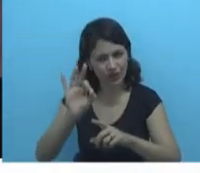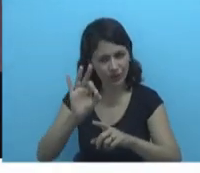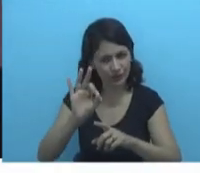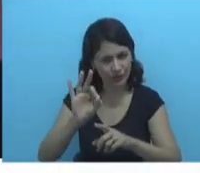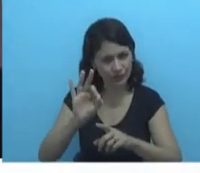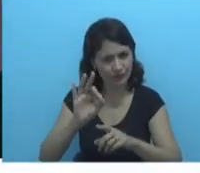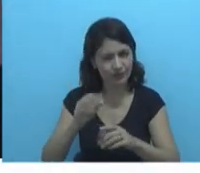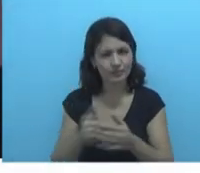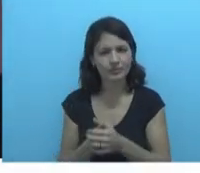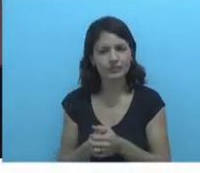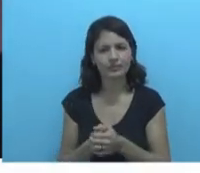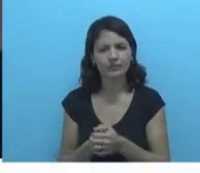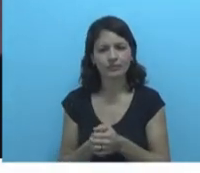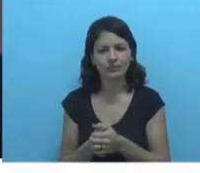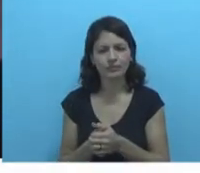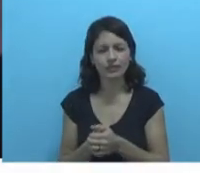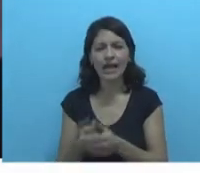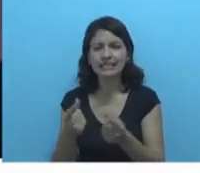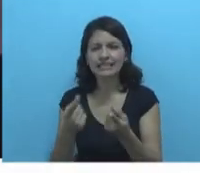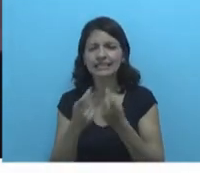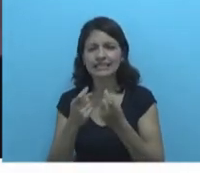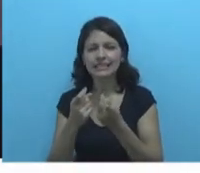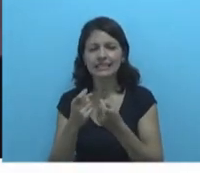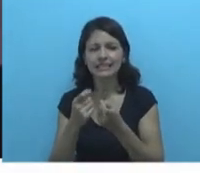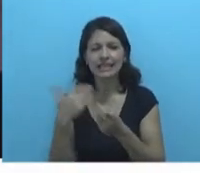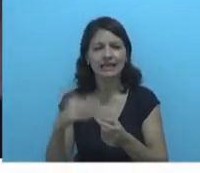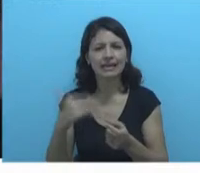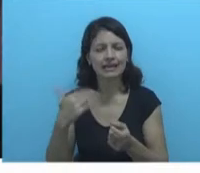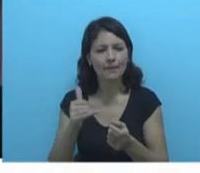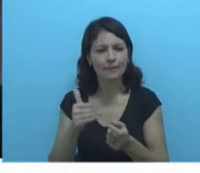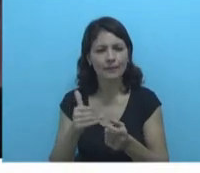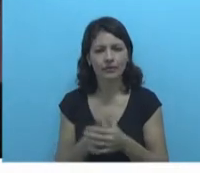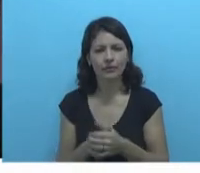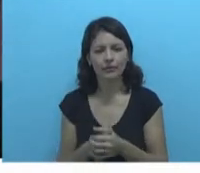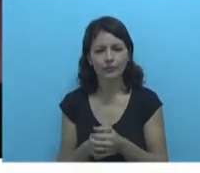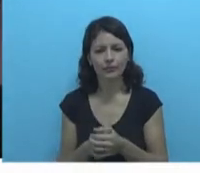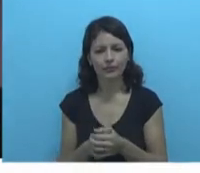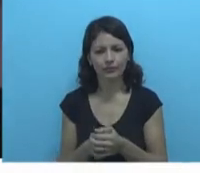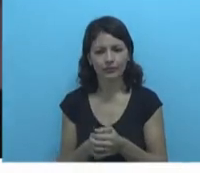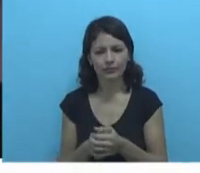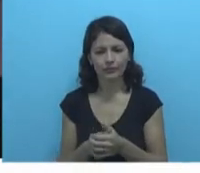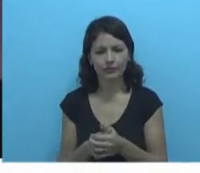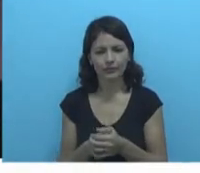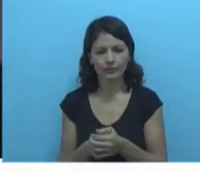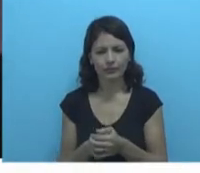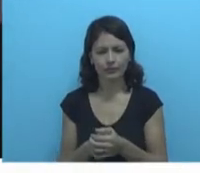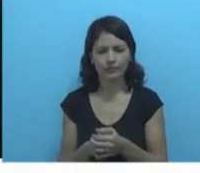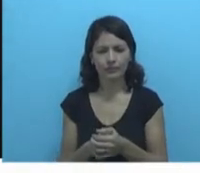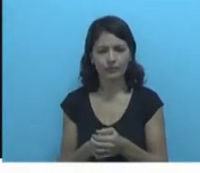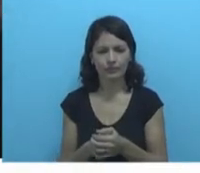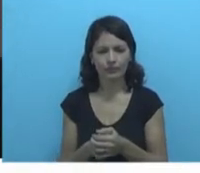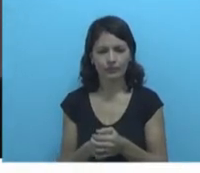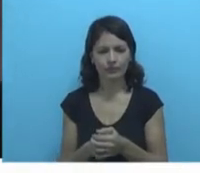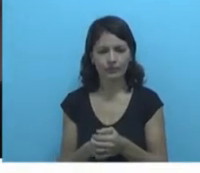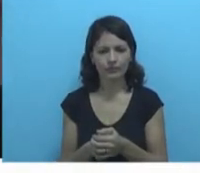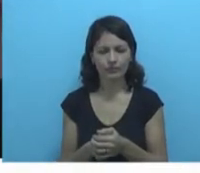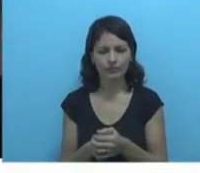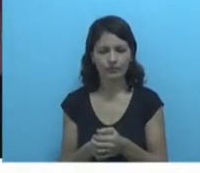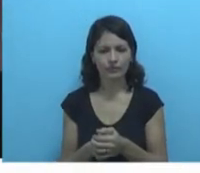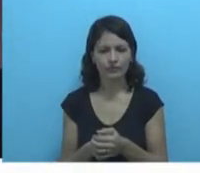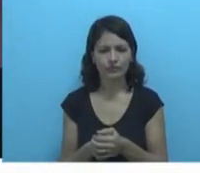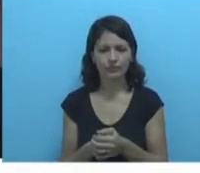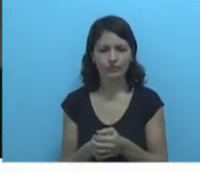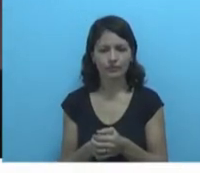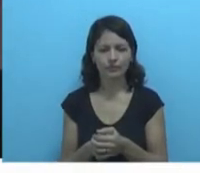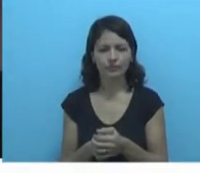lado las reglamentaciones que se moldearon en base a los intereses de estas compañías que tienen el oligopolio del